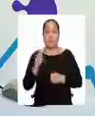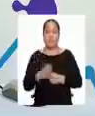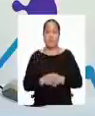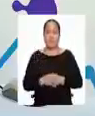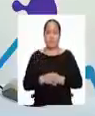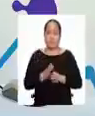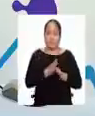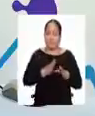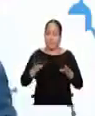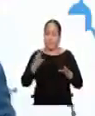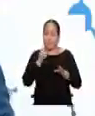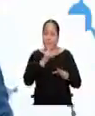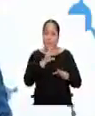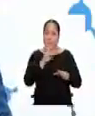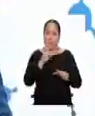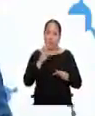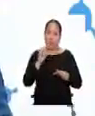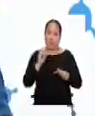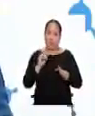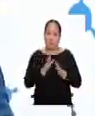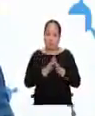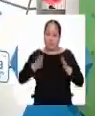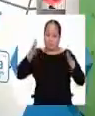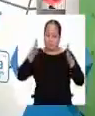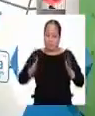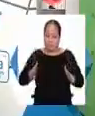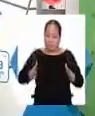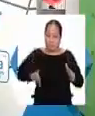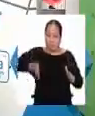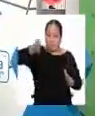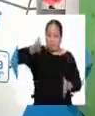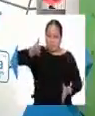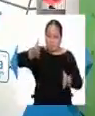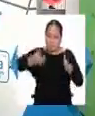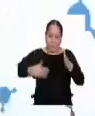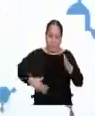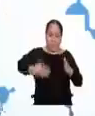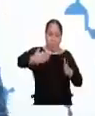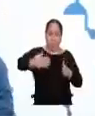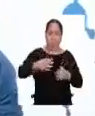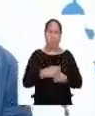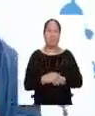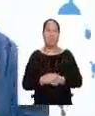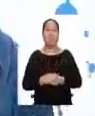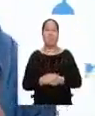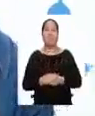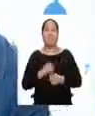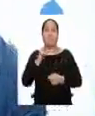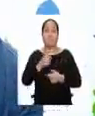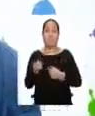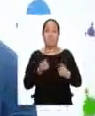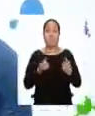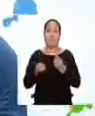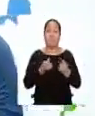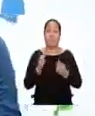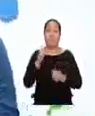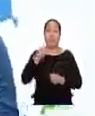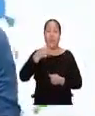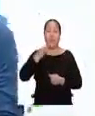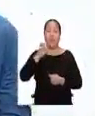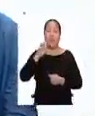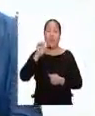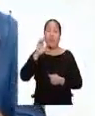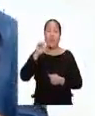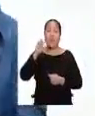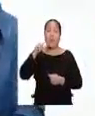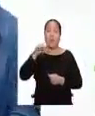de 160 kilómetros. Funcionarían como una especie de cadena montañosa artificial. Y para controlar huracanes se ha pensado